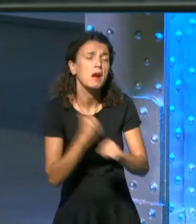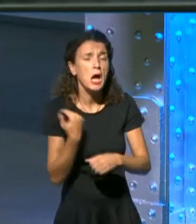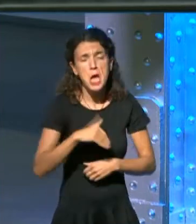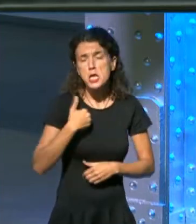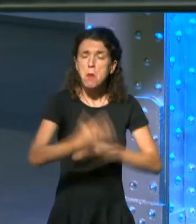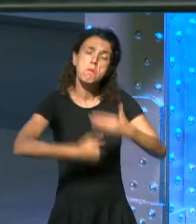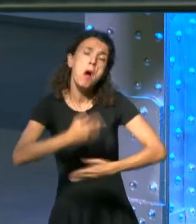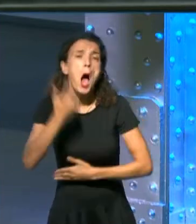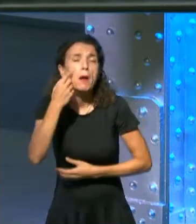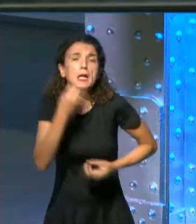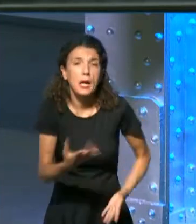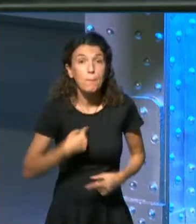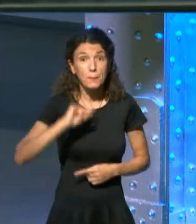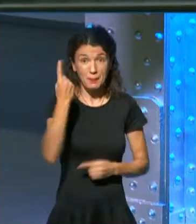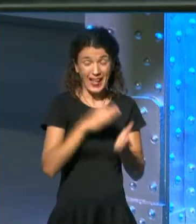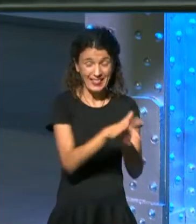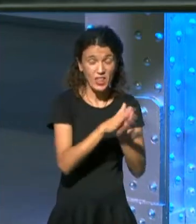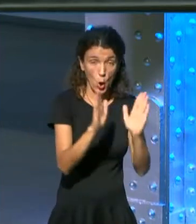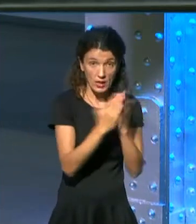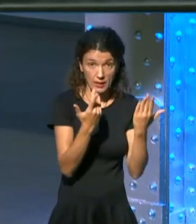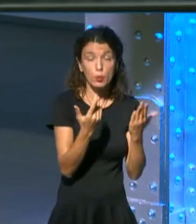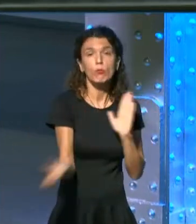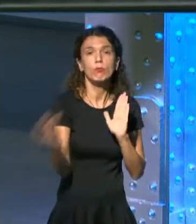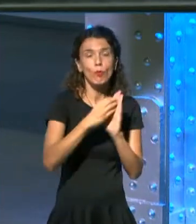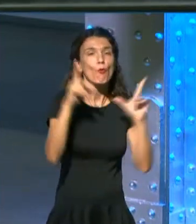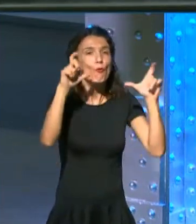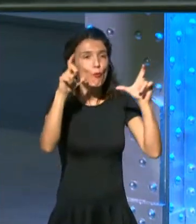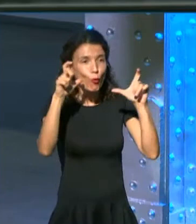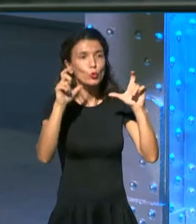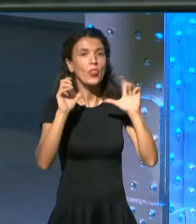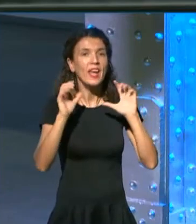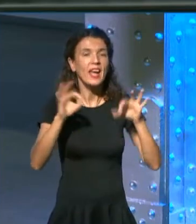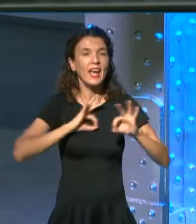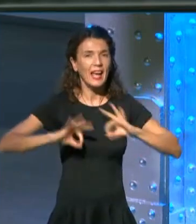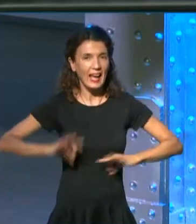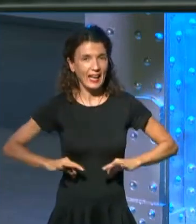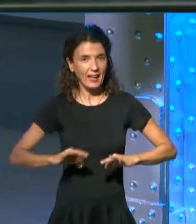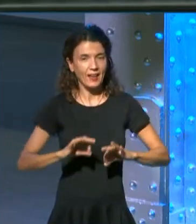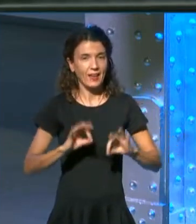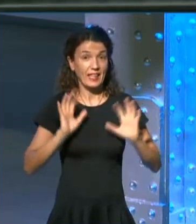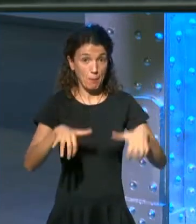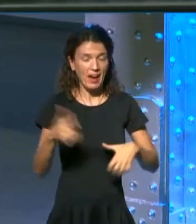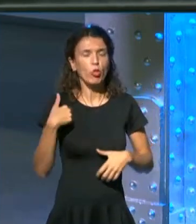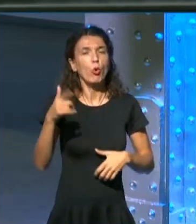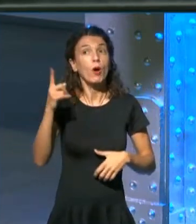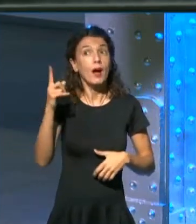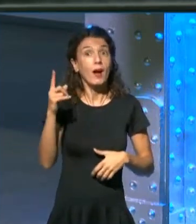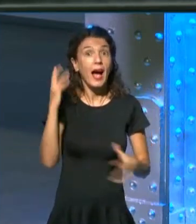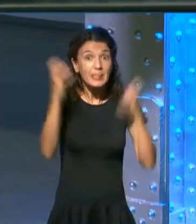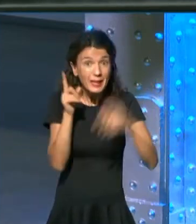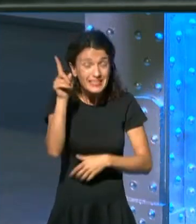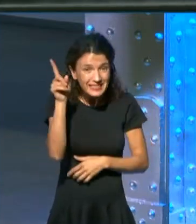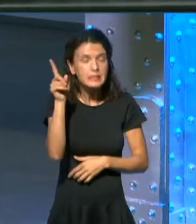sale. La primera edición del libro la ilustramos con la fotografía del guepardo. El guepardo para nosotros es un